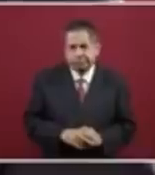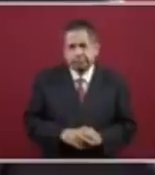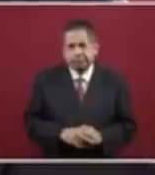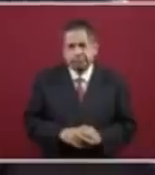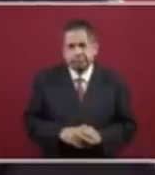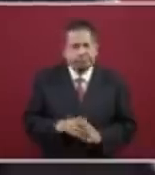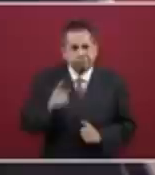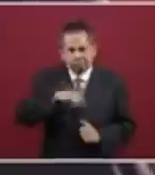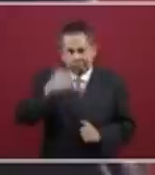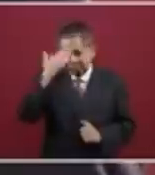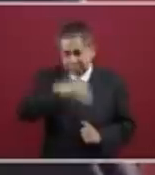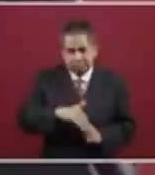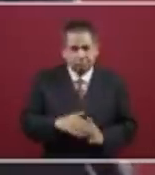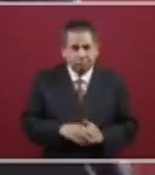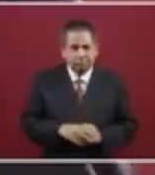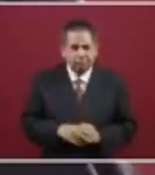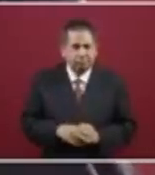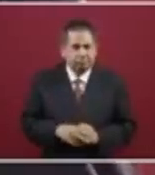¿Saben qué